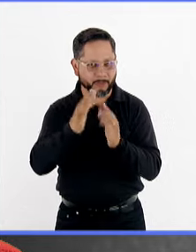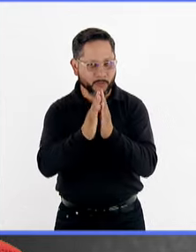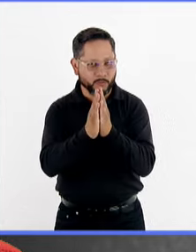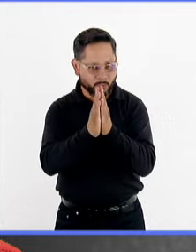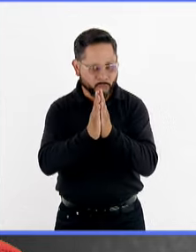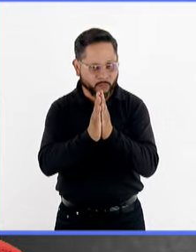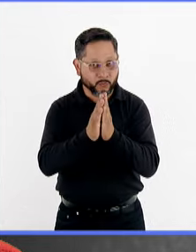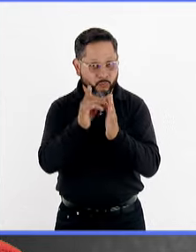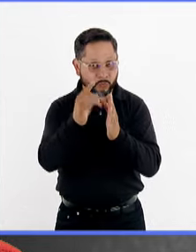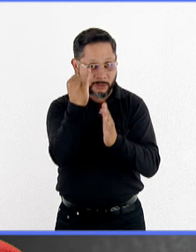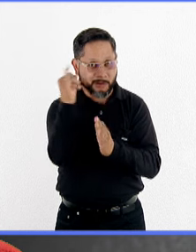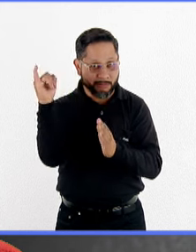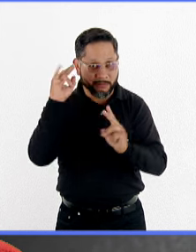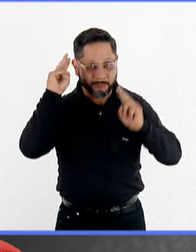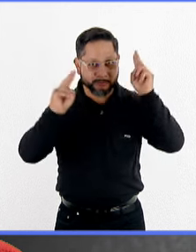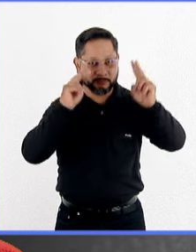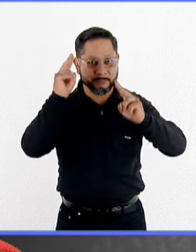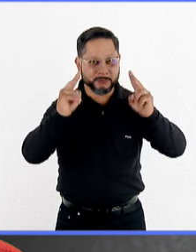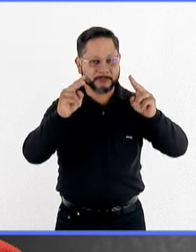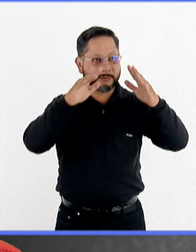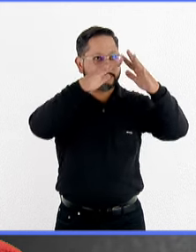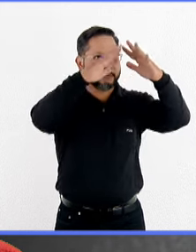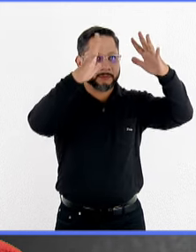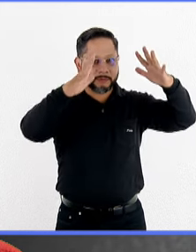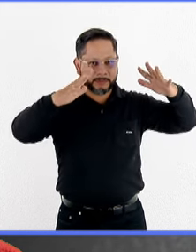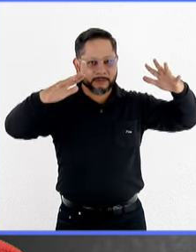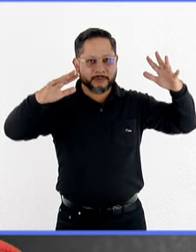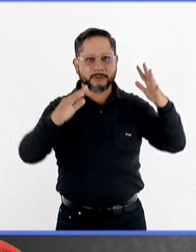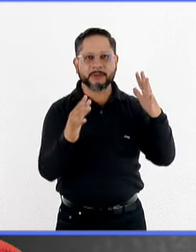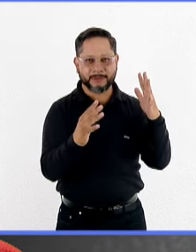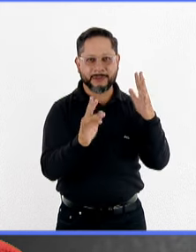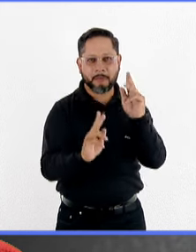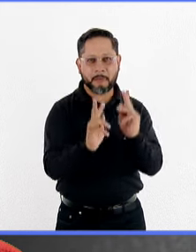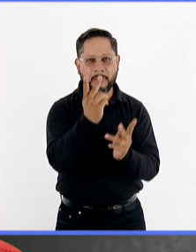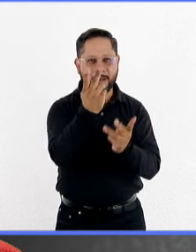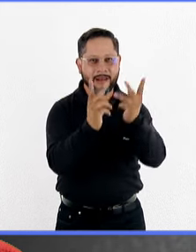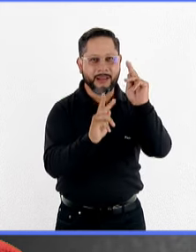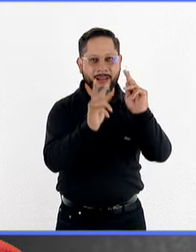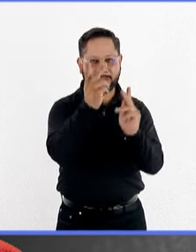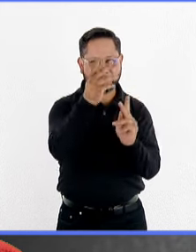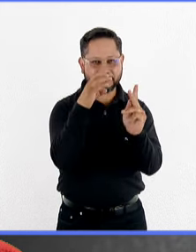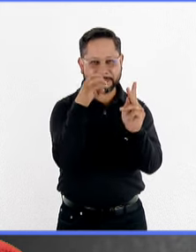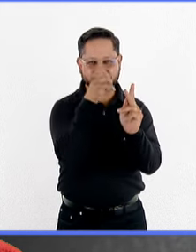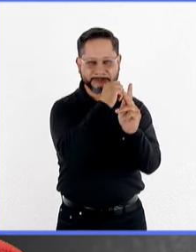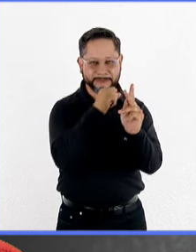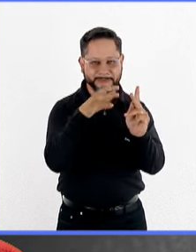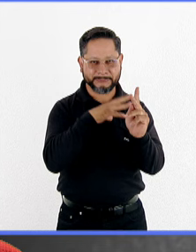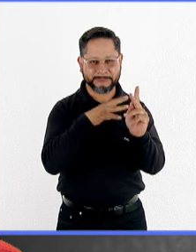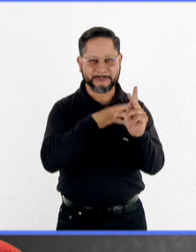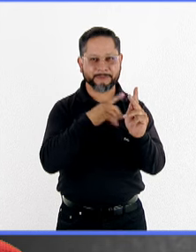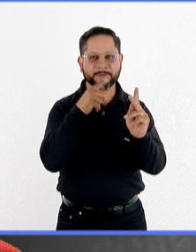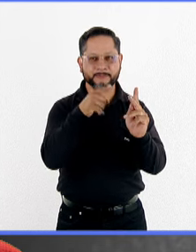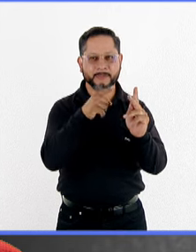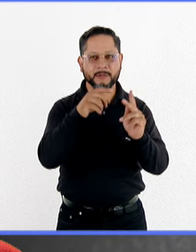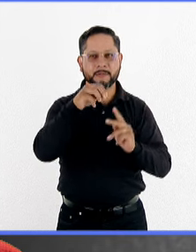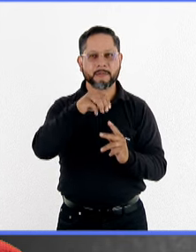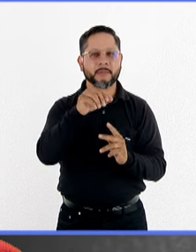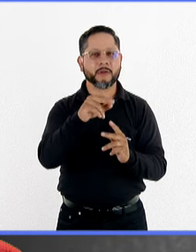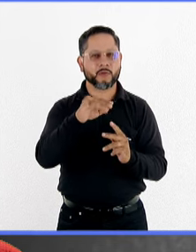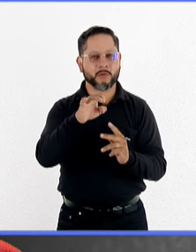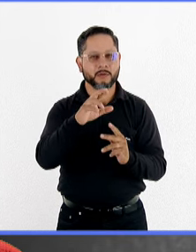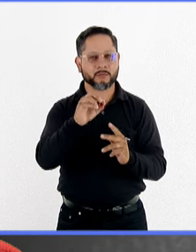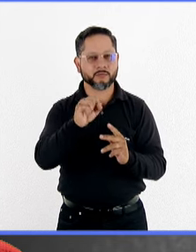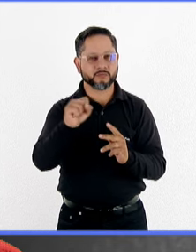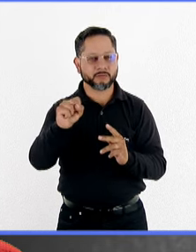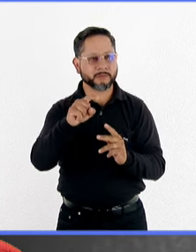Botánico, vayan al invernadero de plantas tropicales Manuel Ruiz Oronoz, porque fue uno de nuestros fundadores, que se